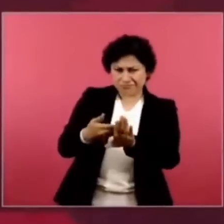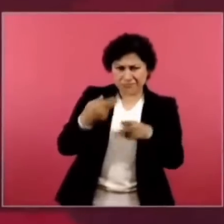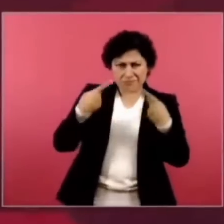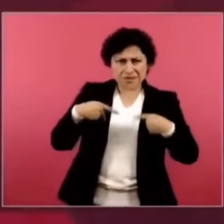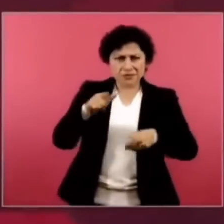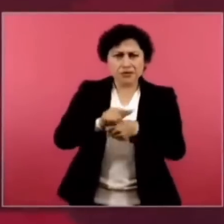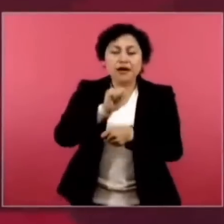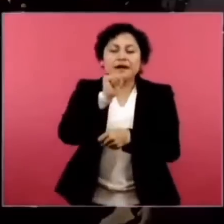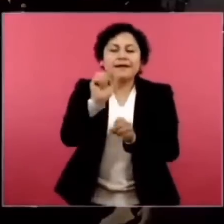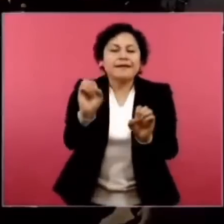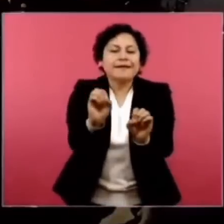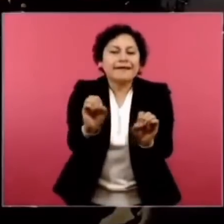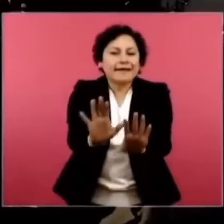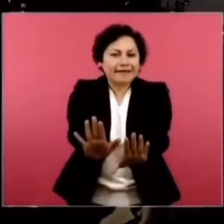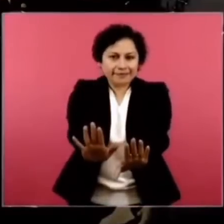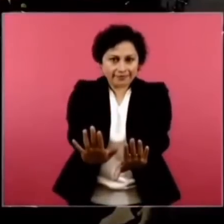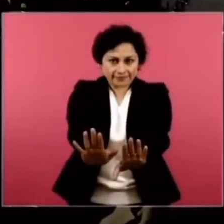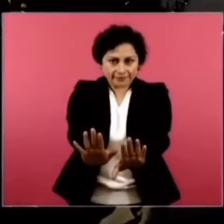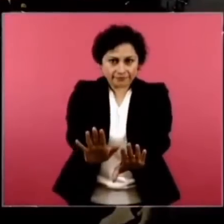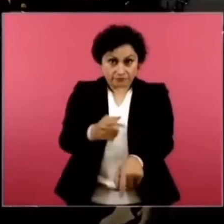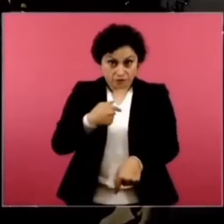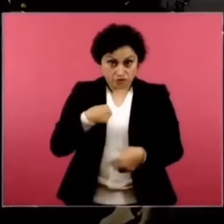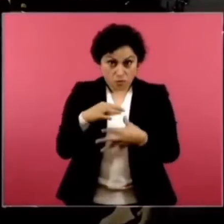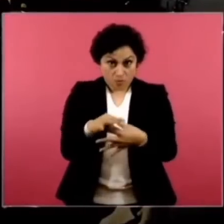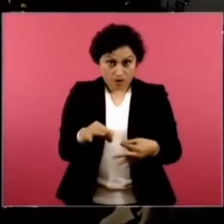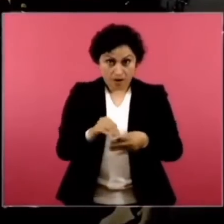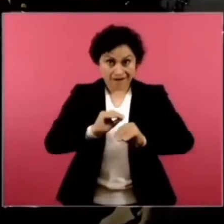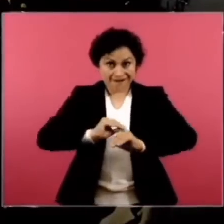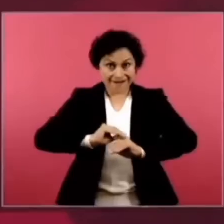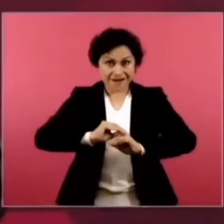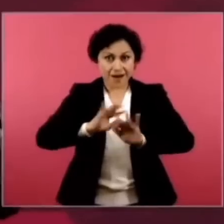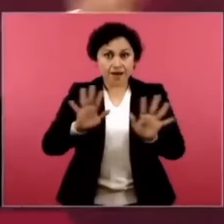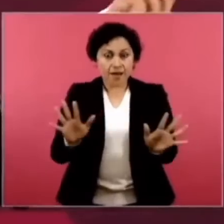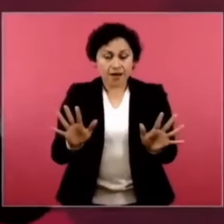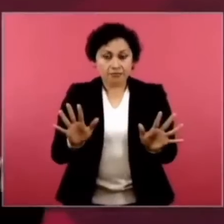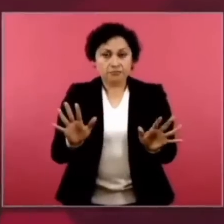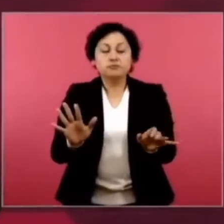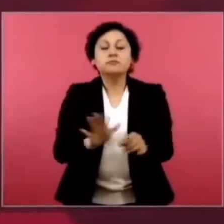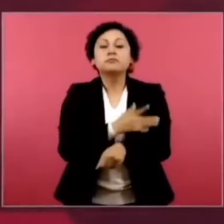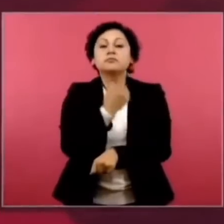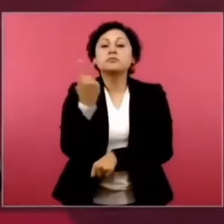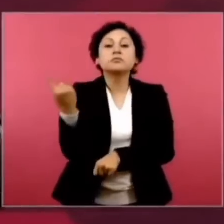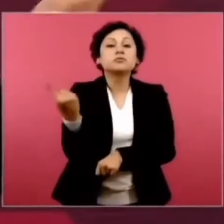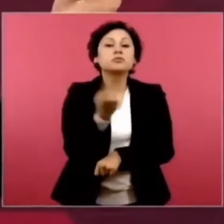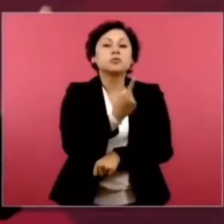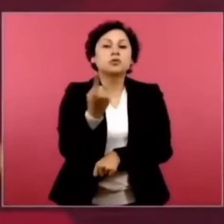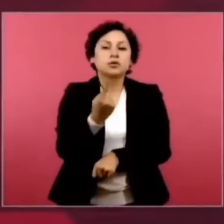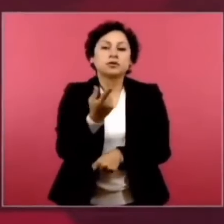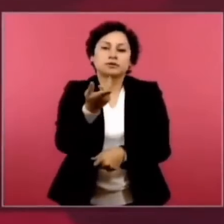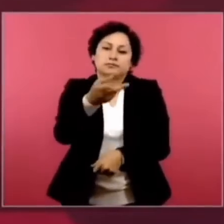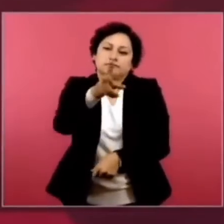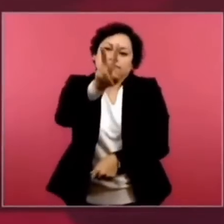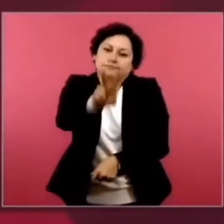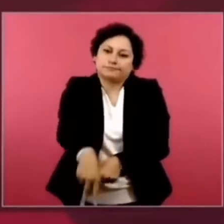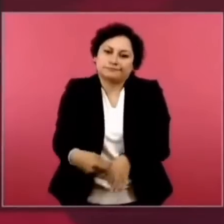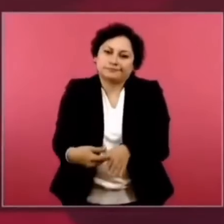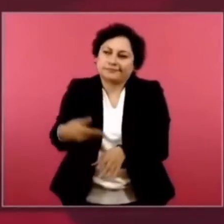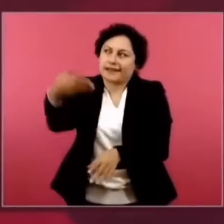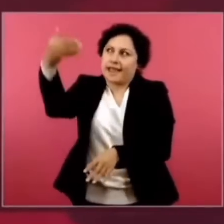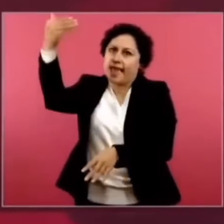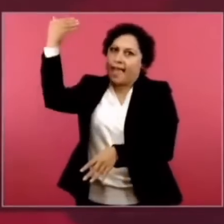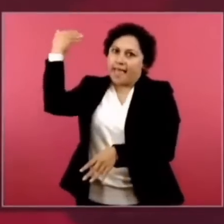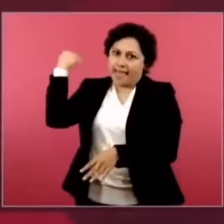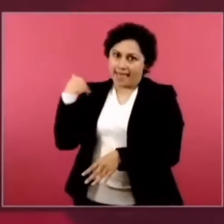estoy hablando con mucha claridad, porque se decía antes, ¿no? Cuando